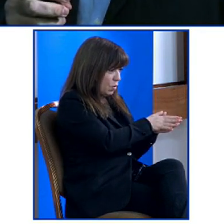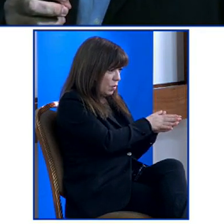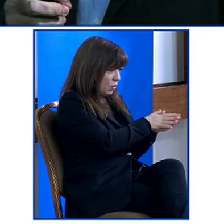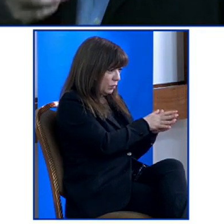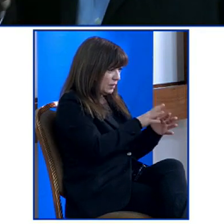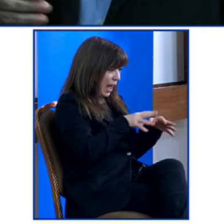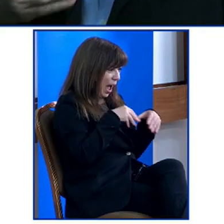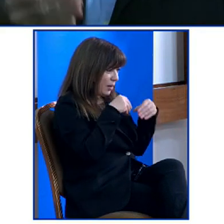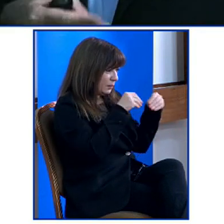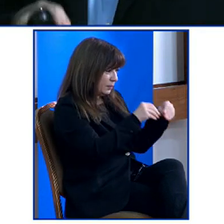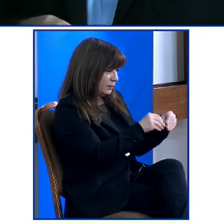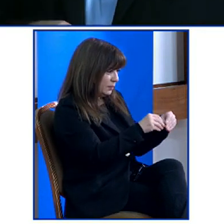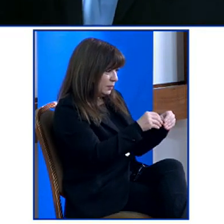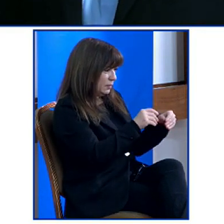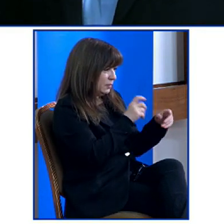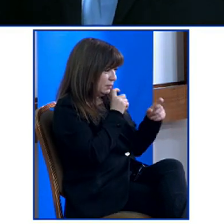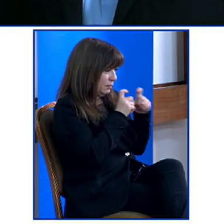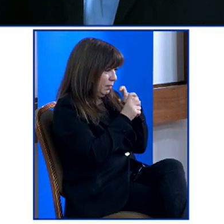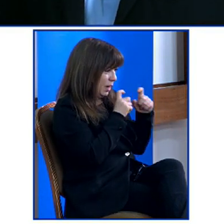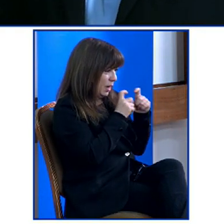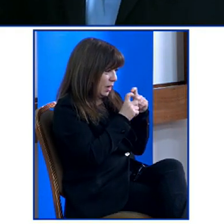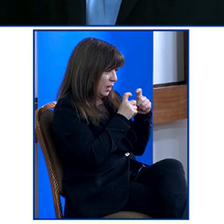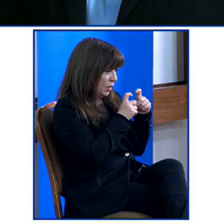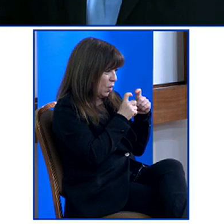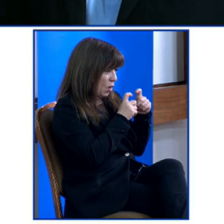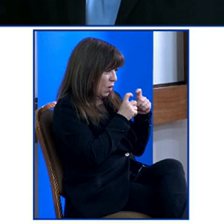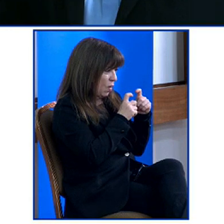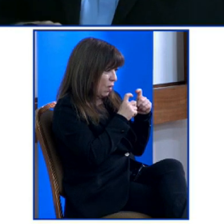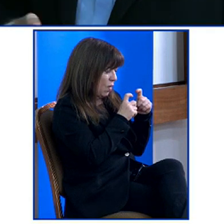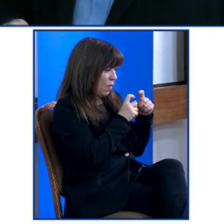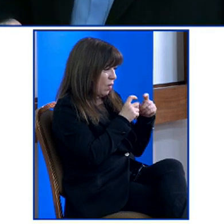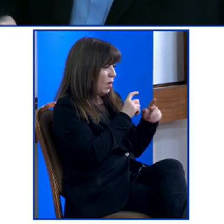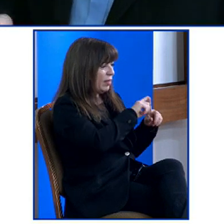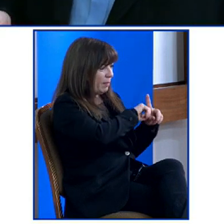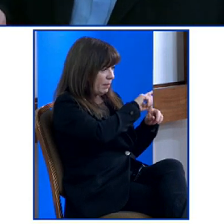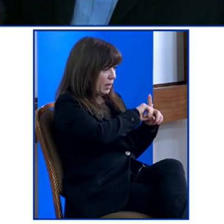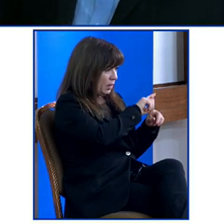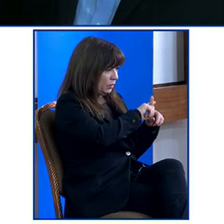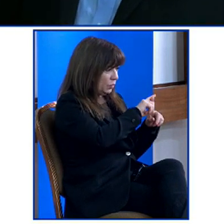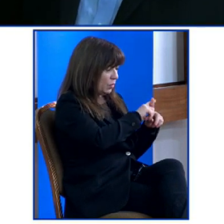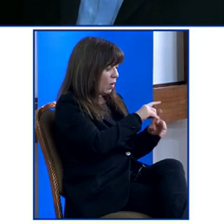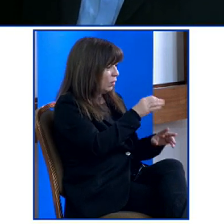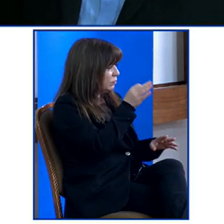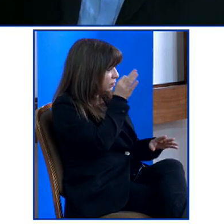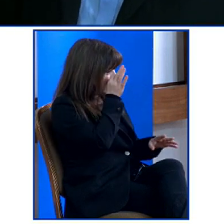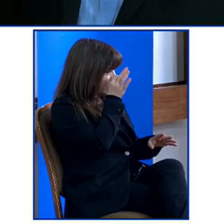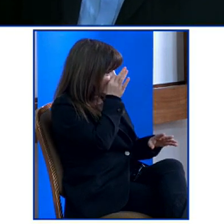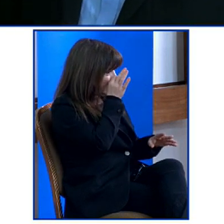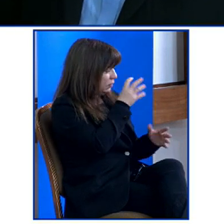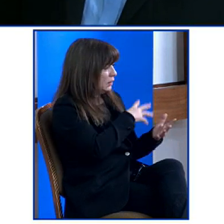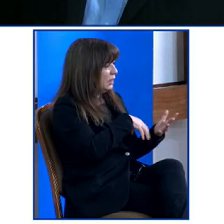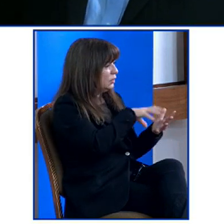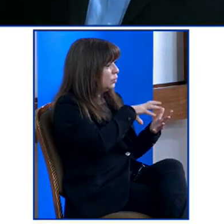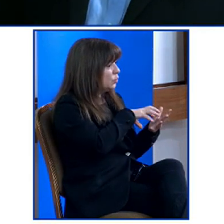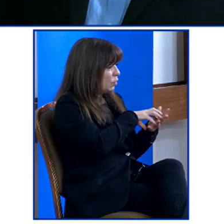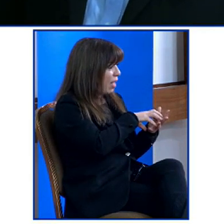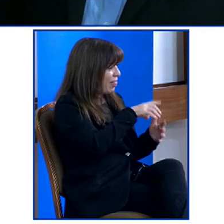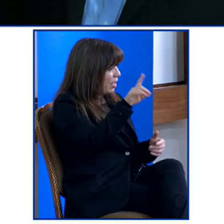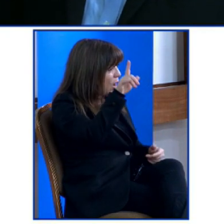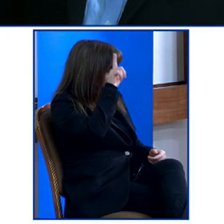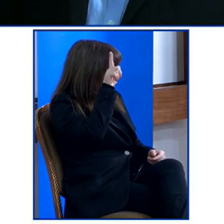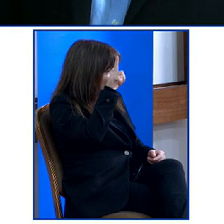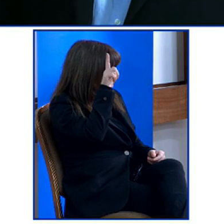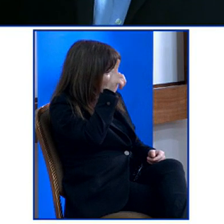el riesgo asociado a cada temperatura. Y lo que se observa es que en una ciudad como